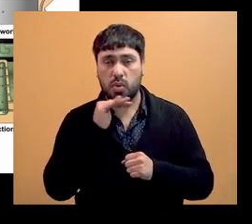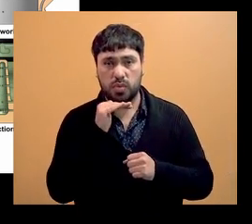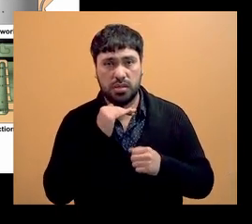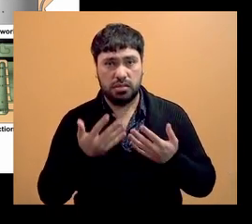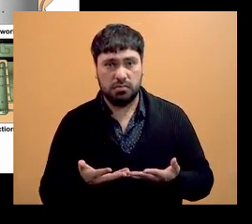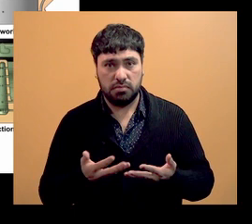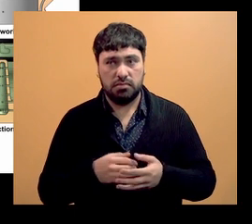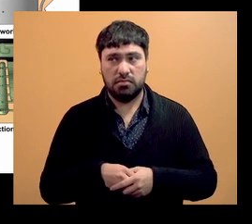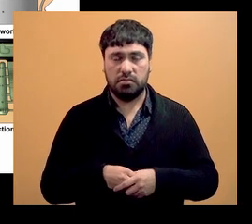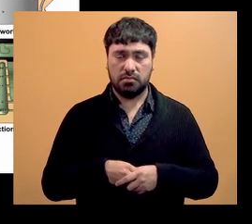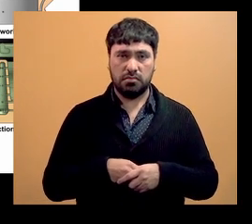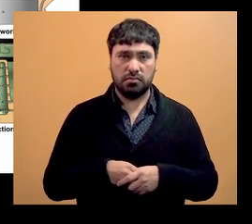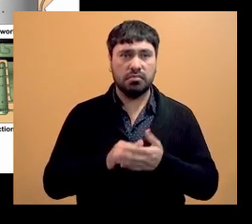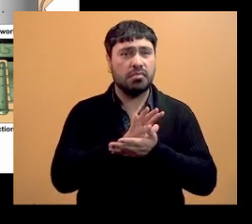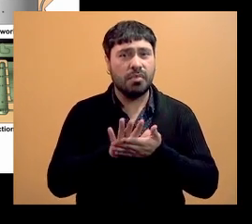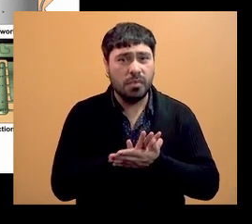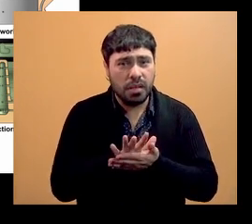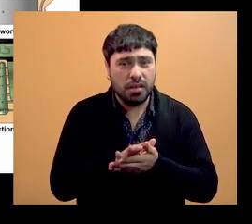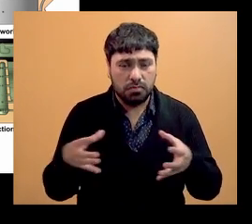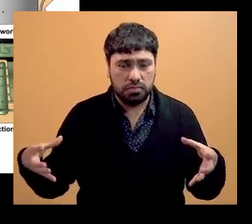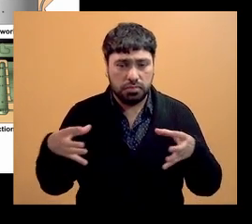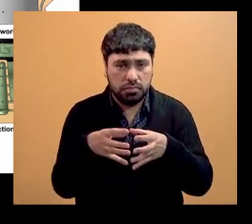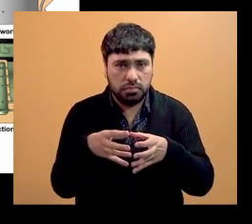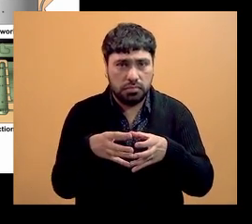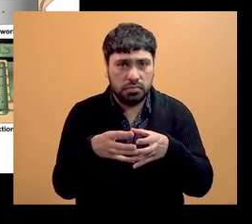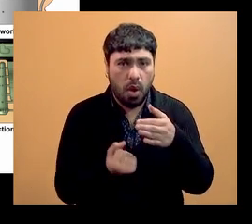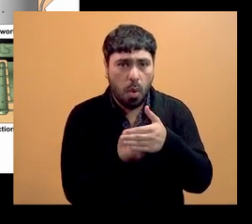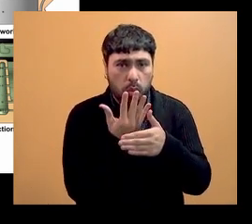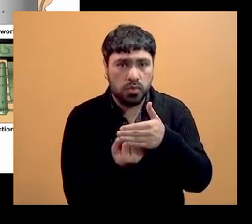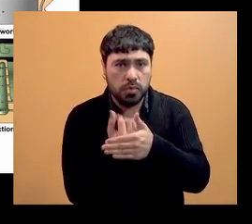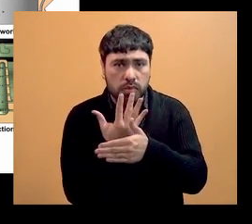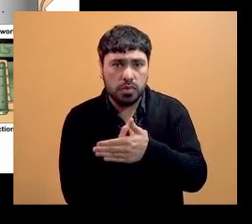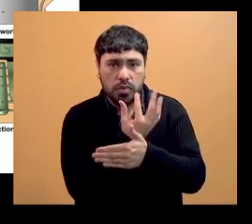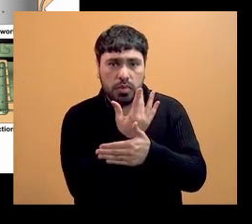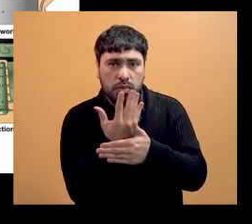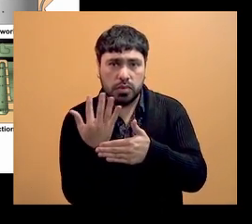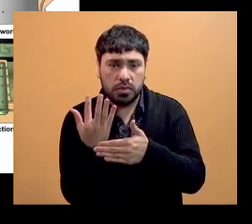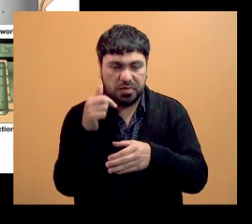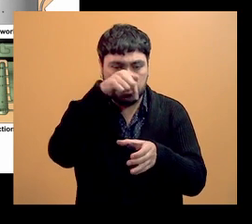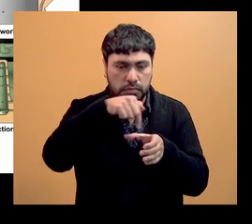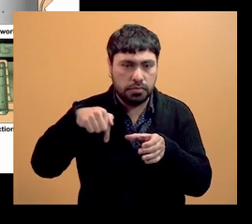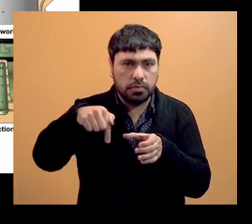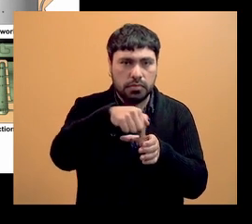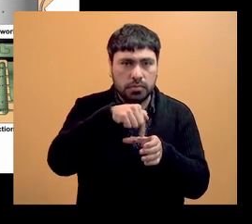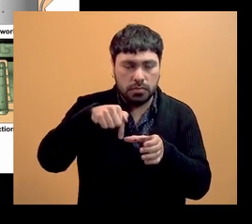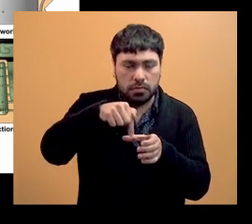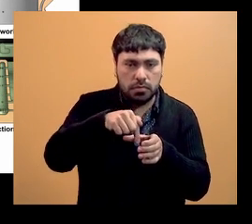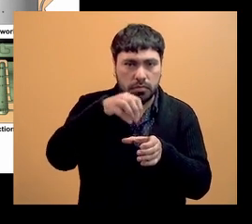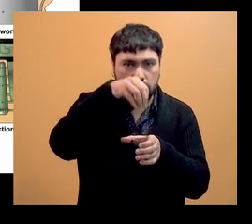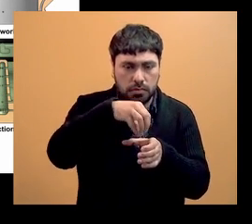irrigar correctamente distintos tipos de cultivos, optimizando los recursos, ya sea hídricos y de sustratos que esos cultivos